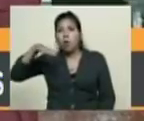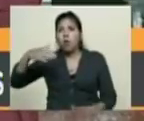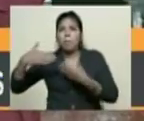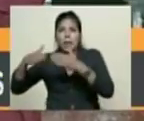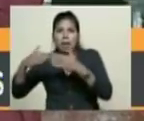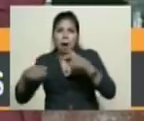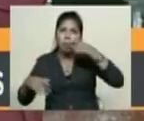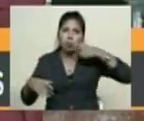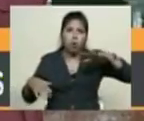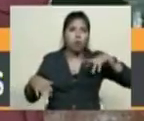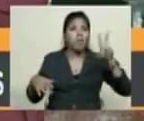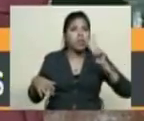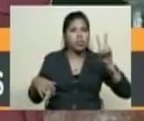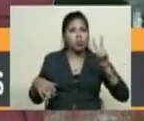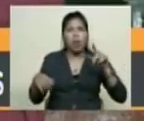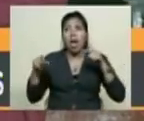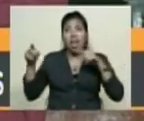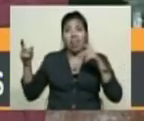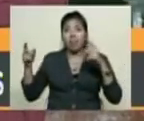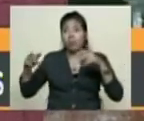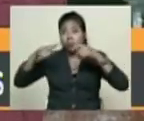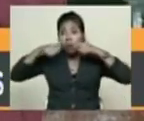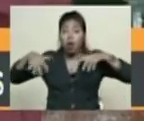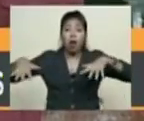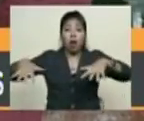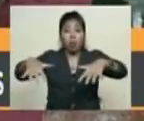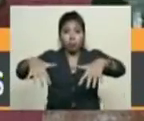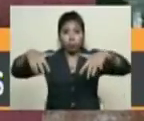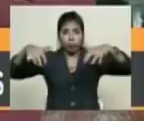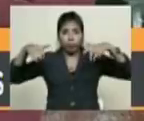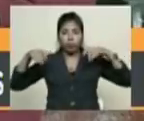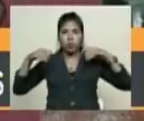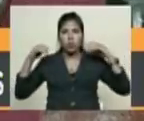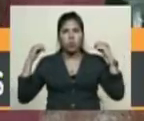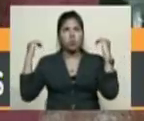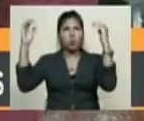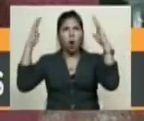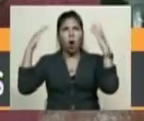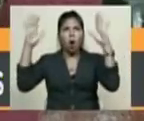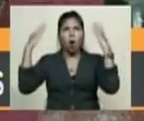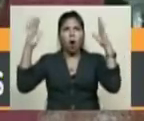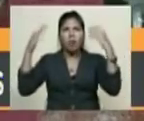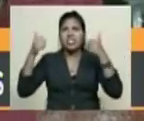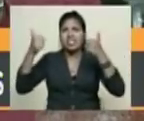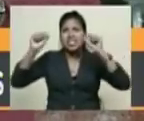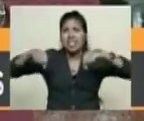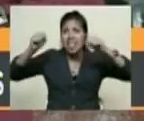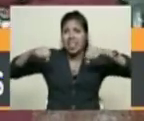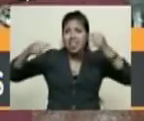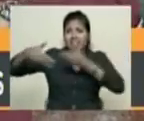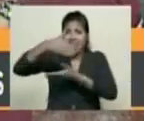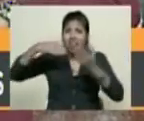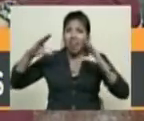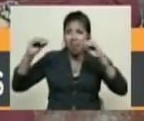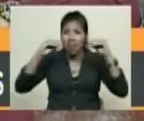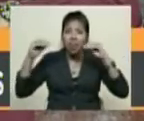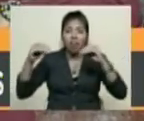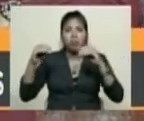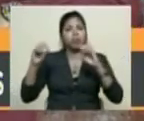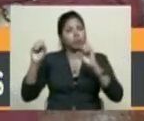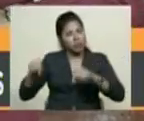aplaudirían que nosotros cedamos, nos entendamos y le